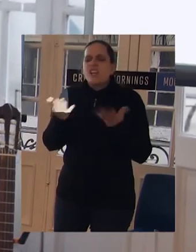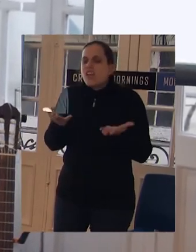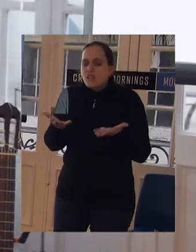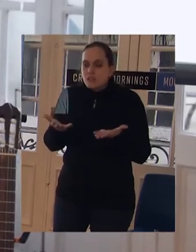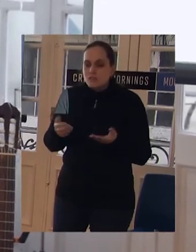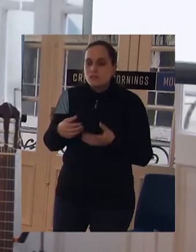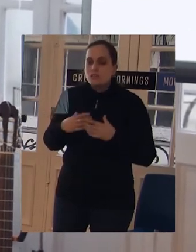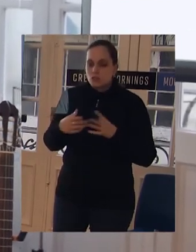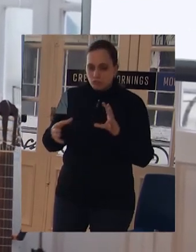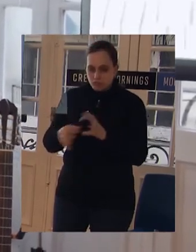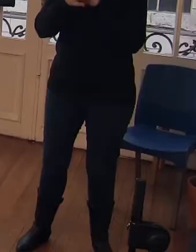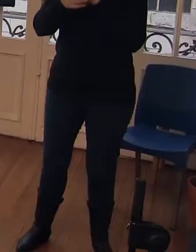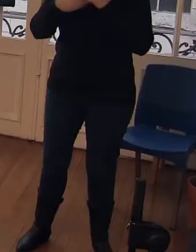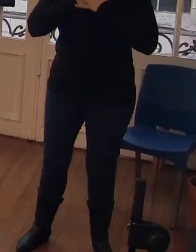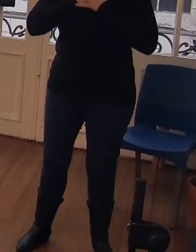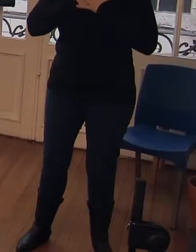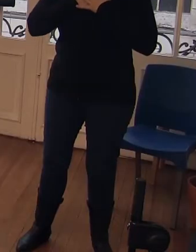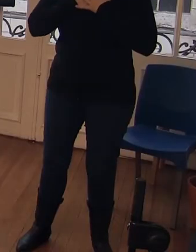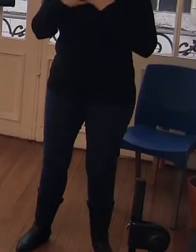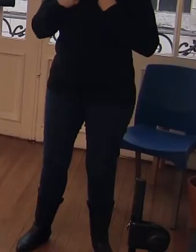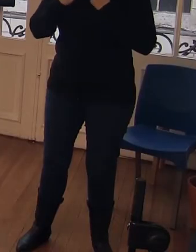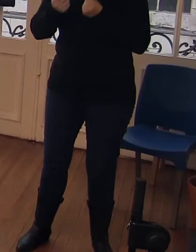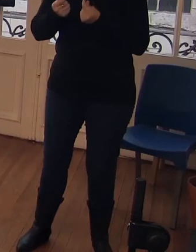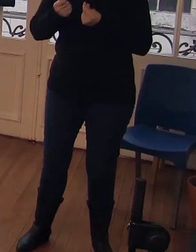conectar conmigo.